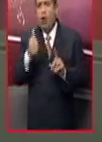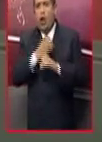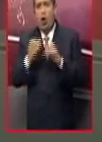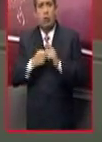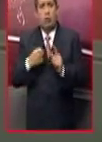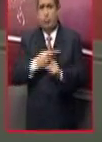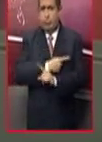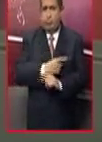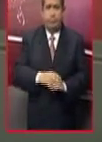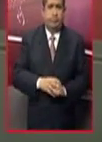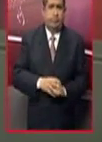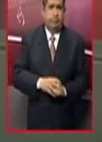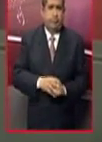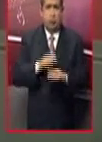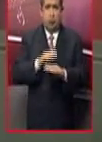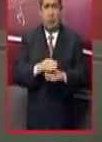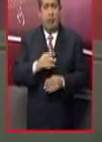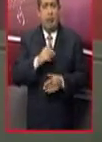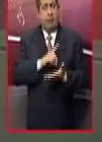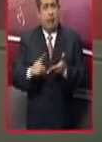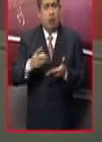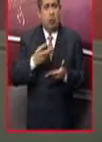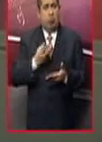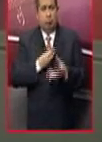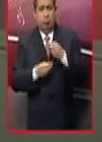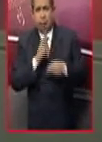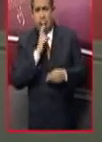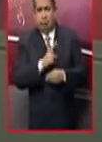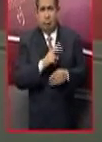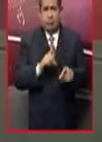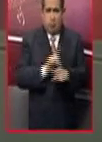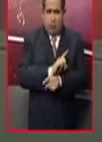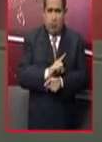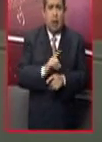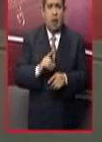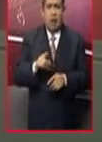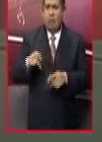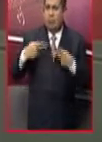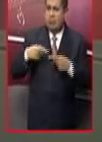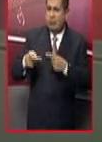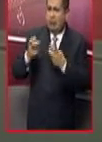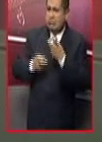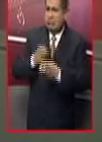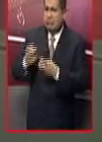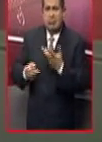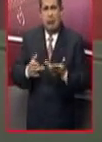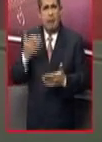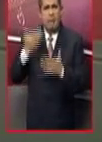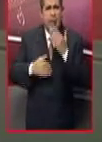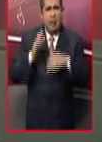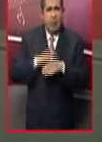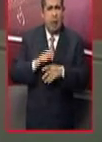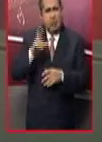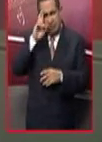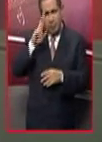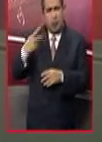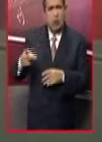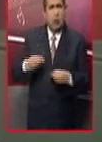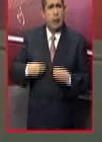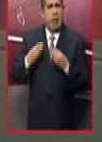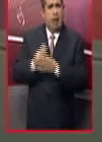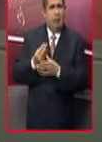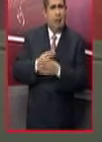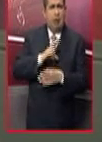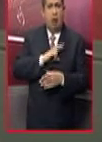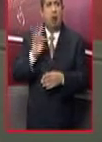Al indicar que el proceso de derecho de réplica contenido en el proyecto de dictamen no favorece a los ciudadanos afectados en su persona, honor o vida privada por